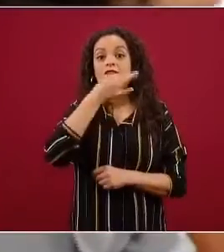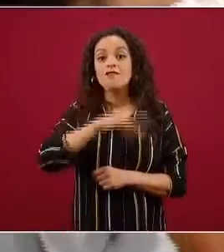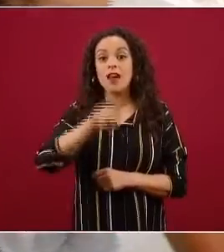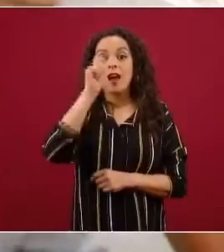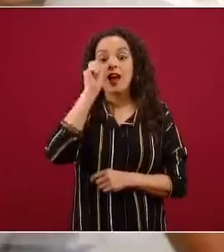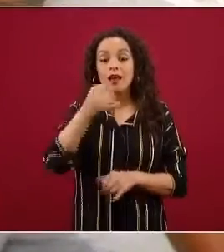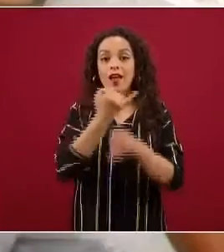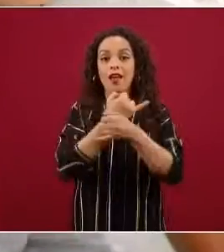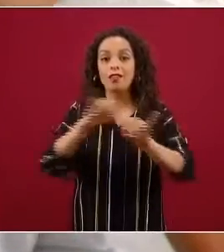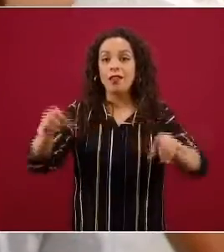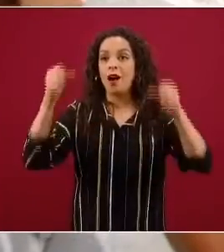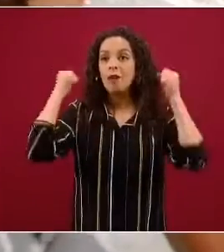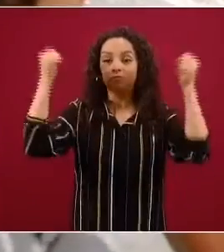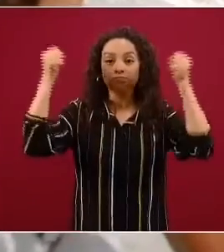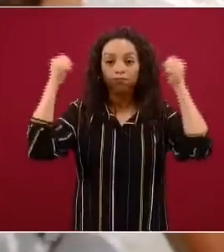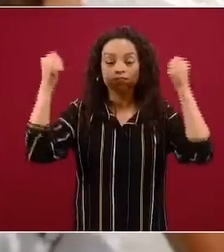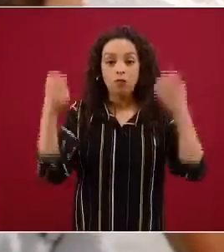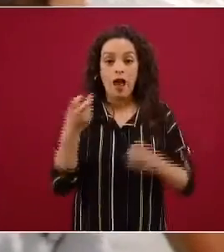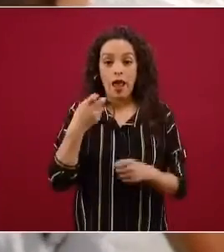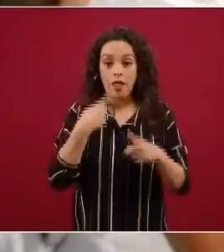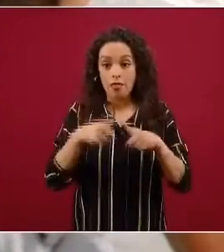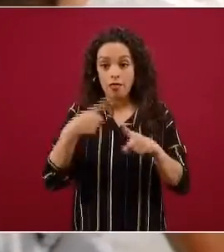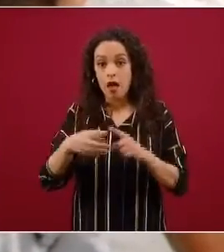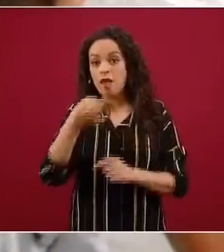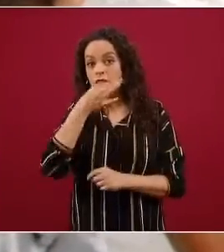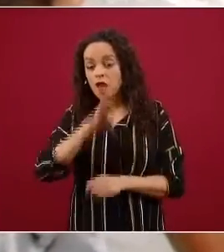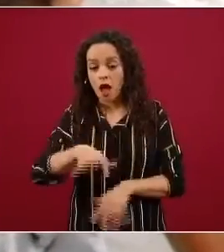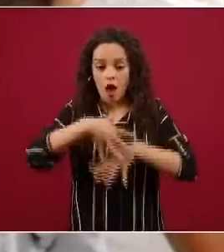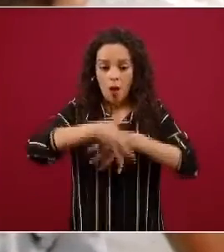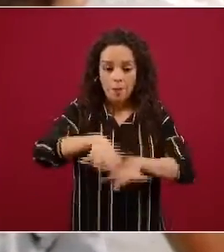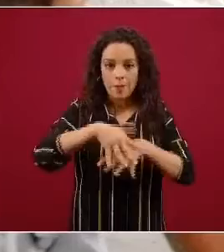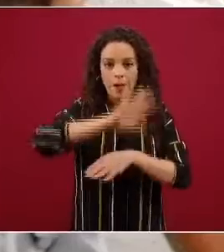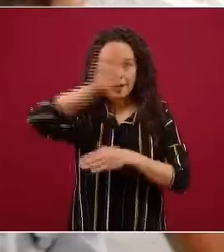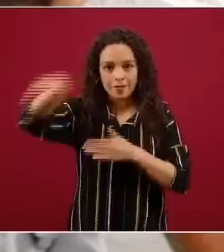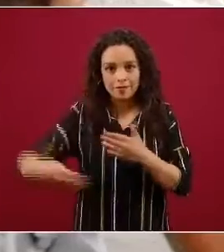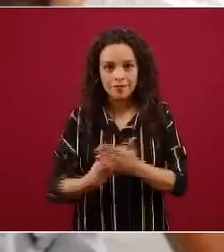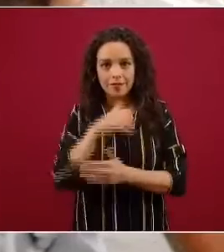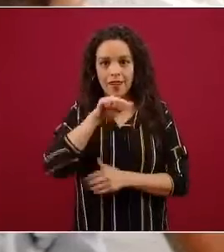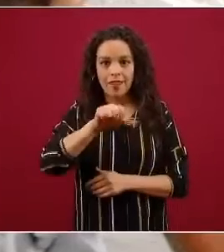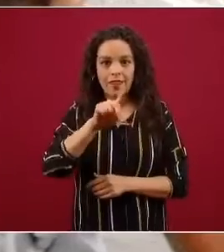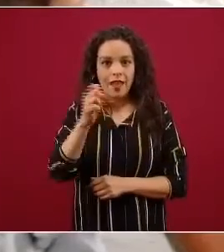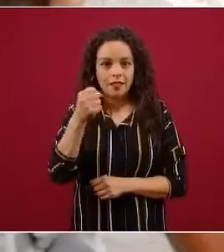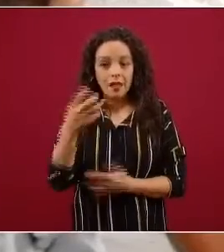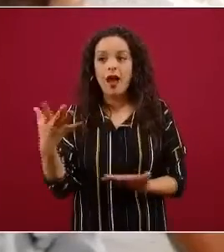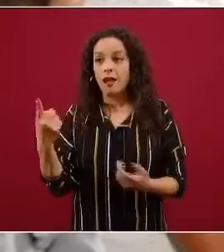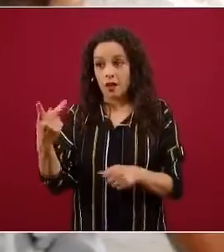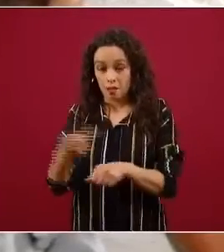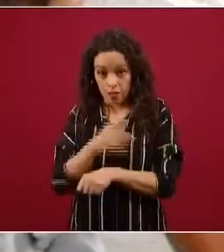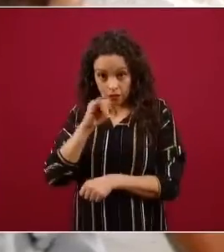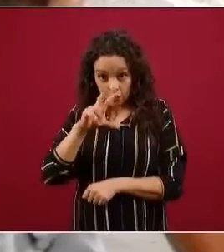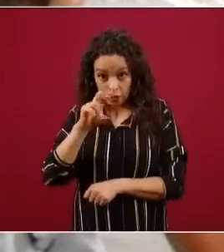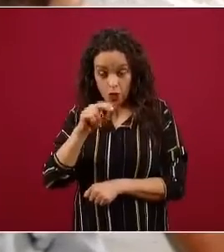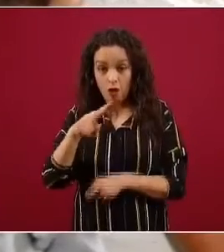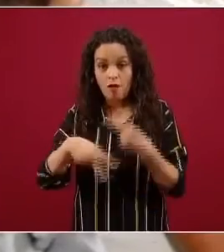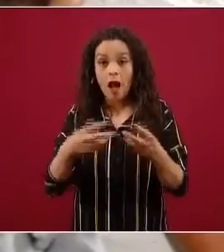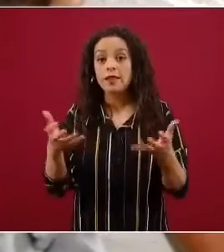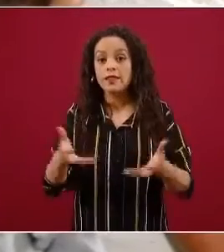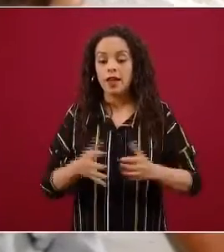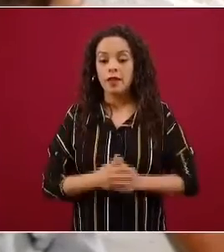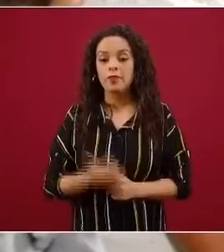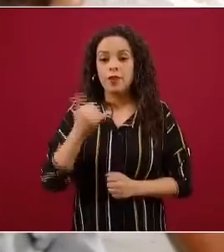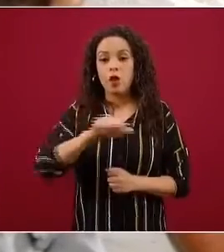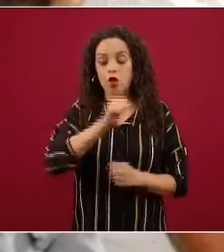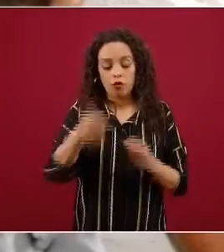grito de independencia, todas estas festividades, el desfile del siguiente día. Y la tercera pregunta al doctor Alomía, preguntarle si ya